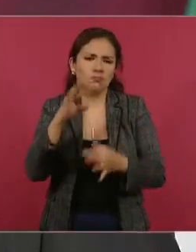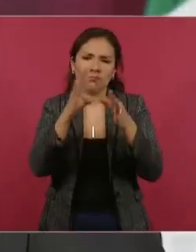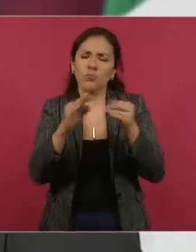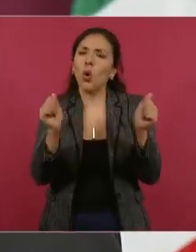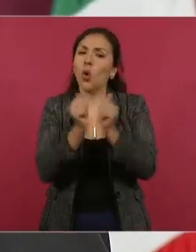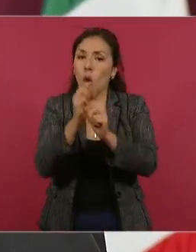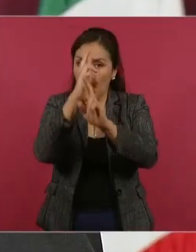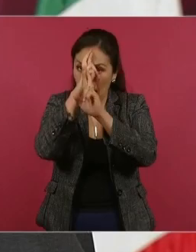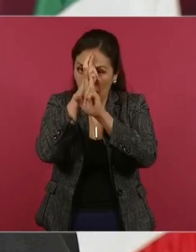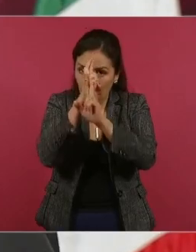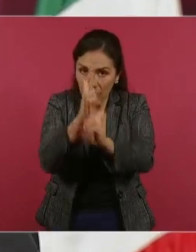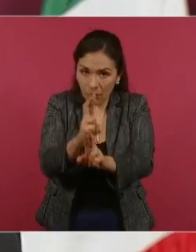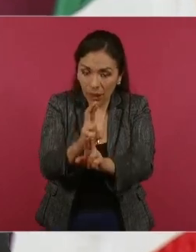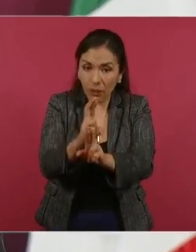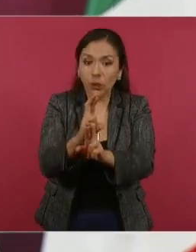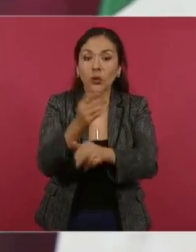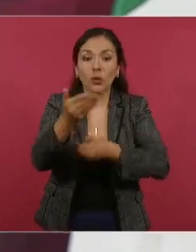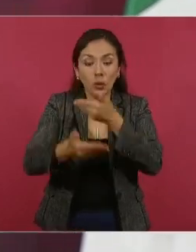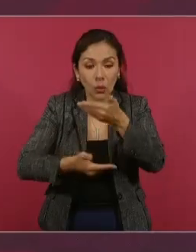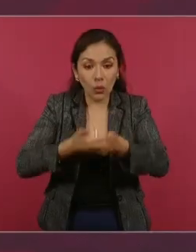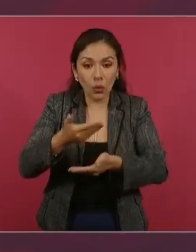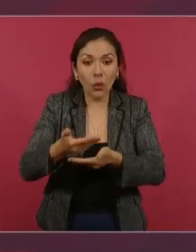muy respetuosa, ¿no?,